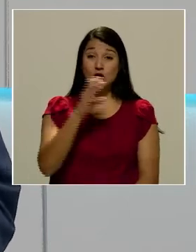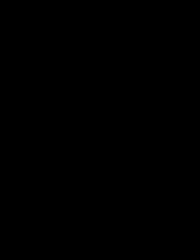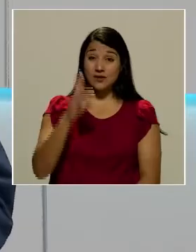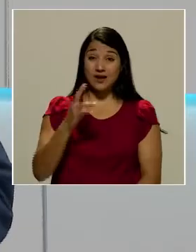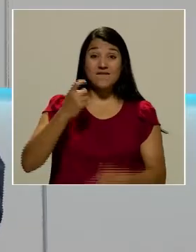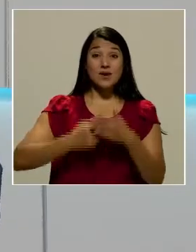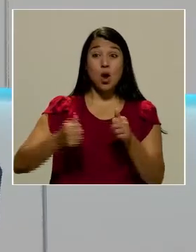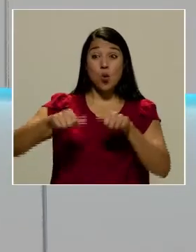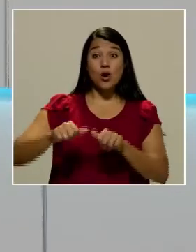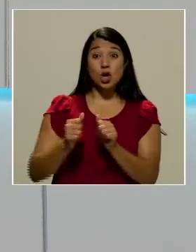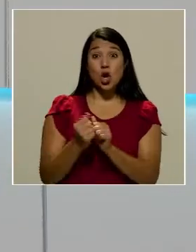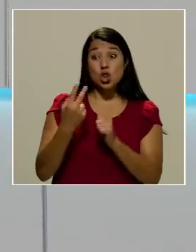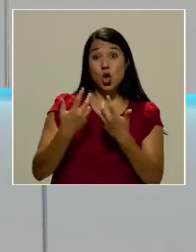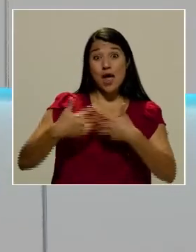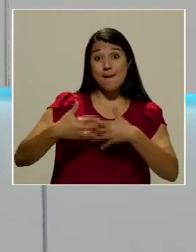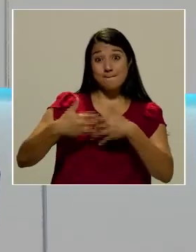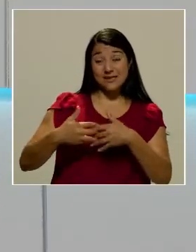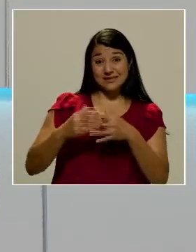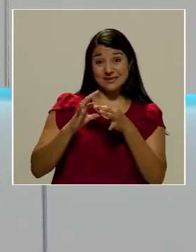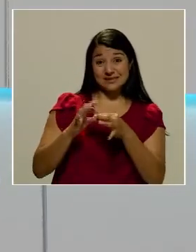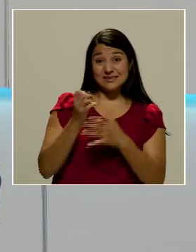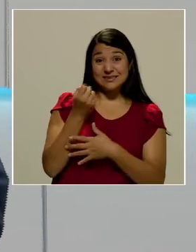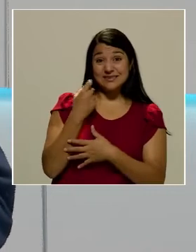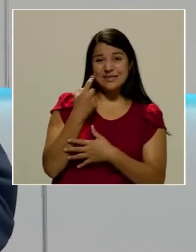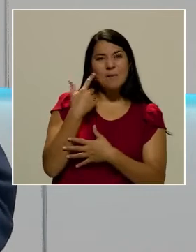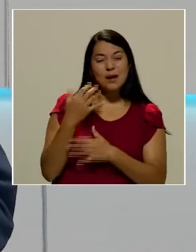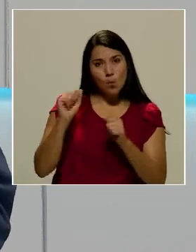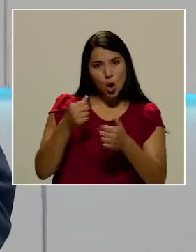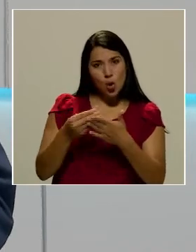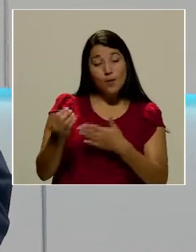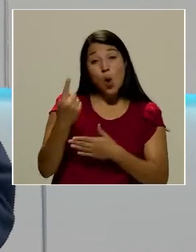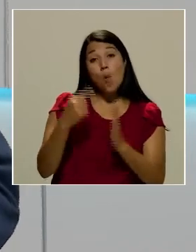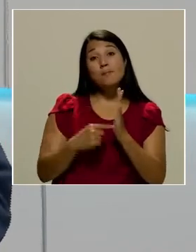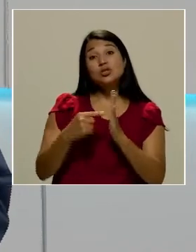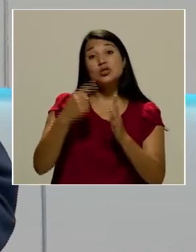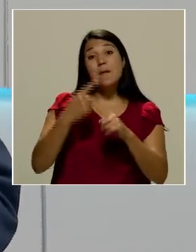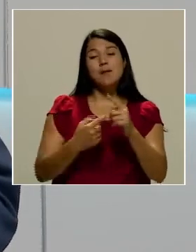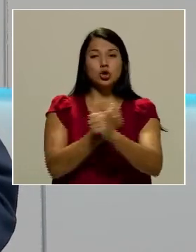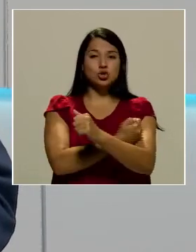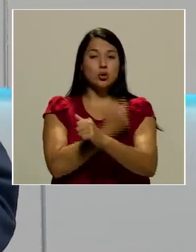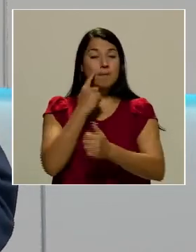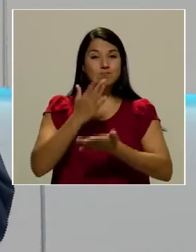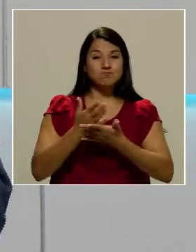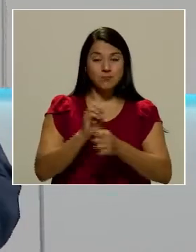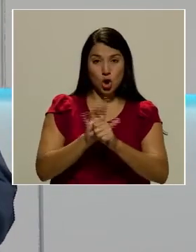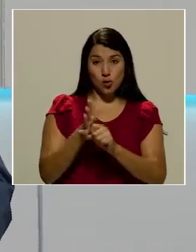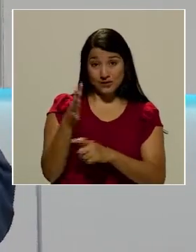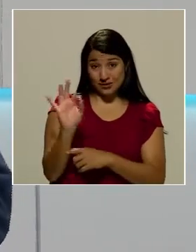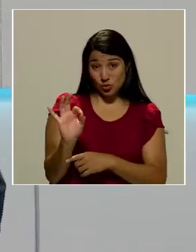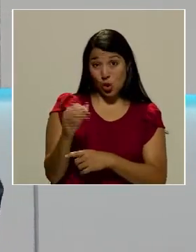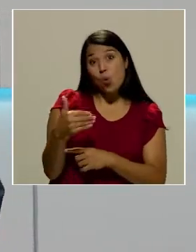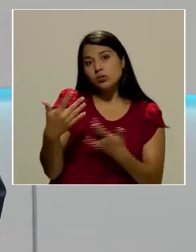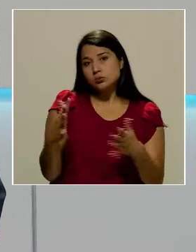un convenio con 2 compañías farmacéuticas para obtener 1,5 millones de vacunas contra el COVID-19 cuando